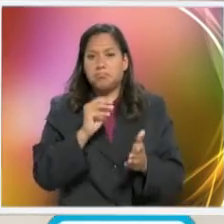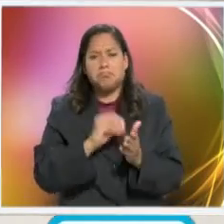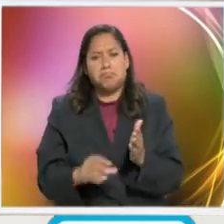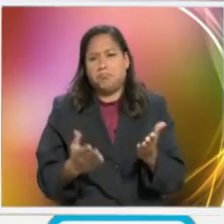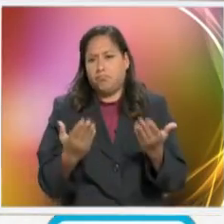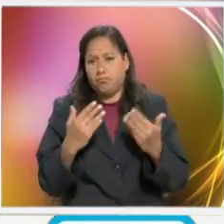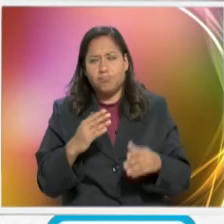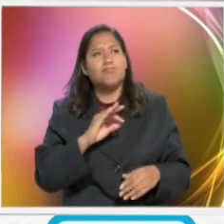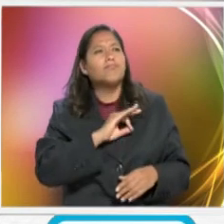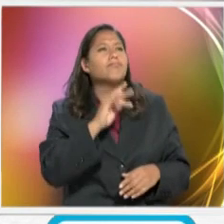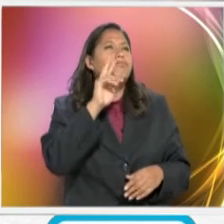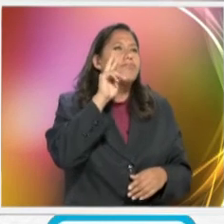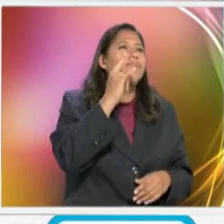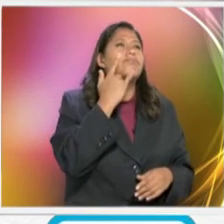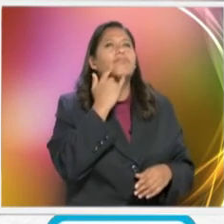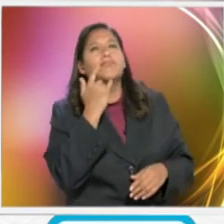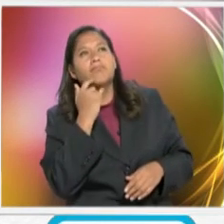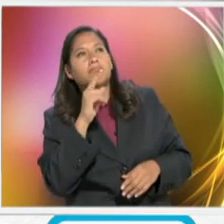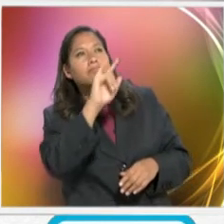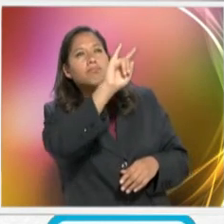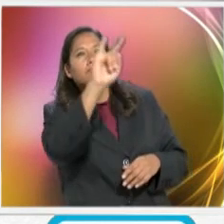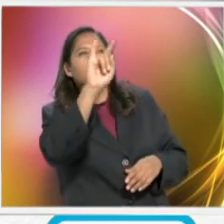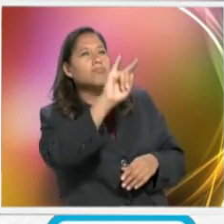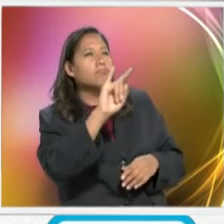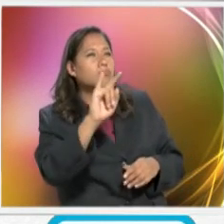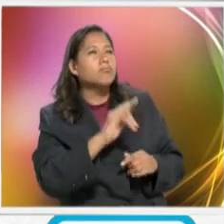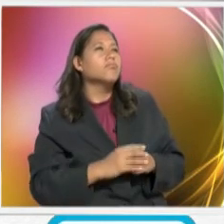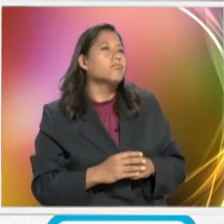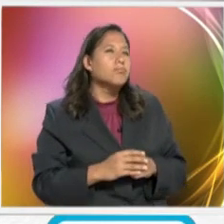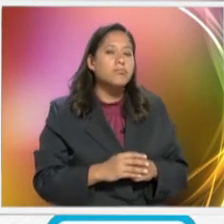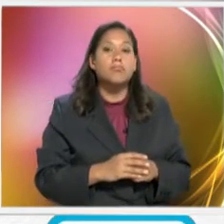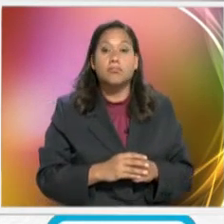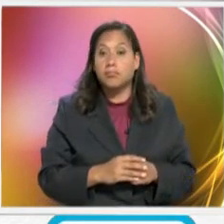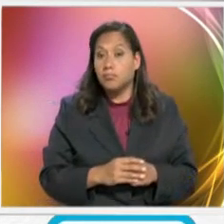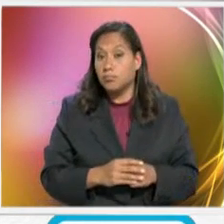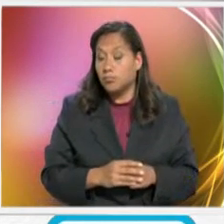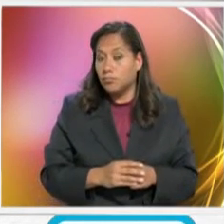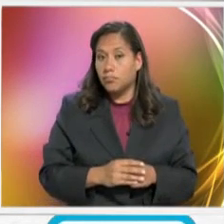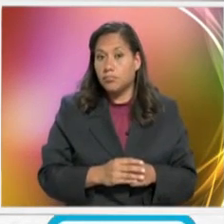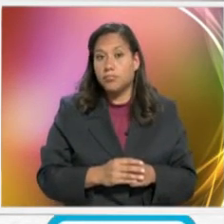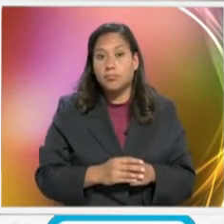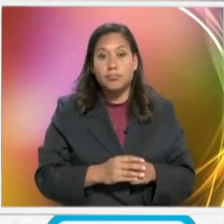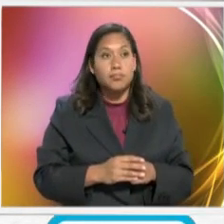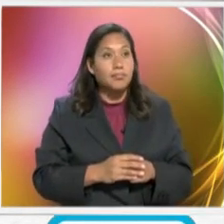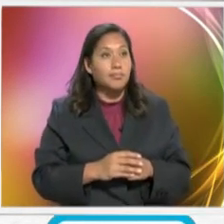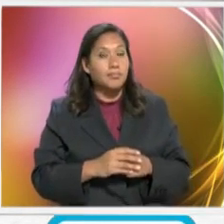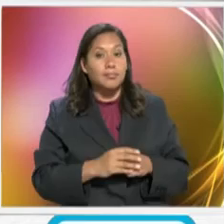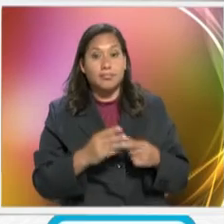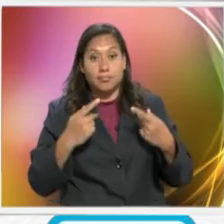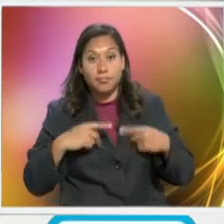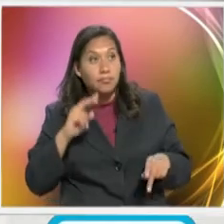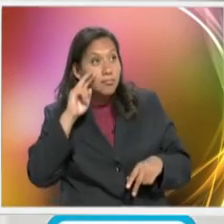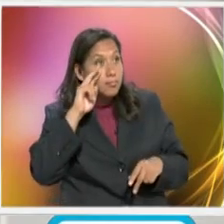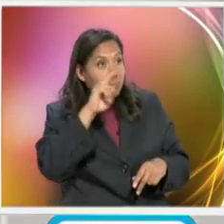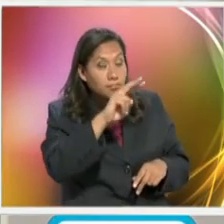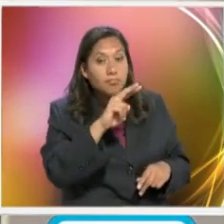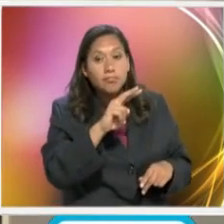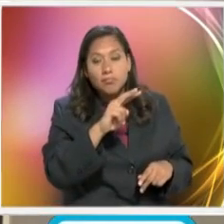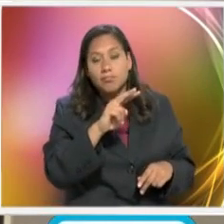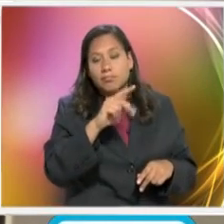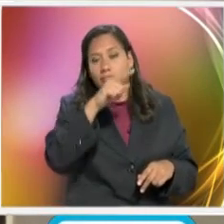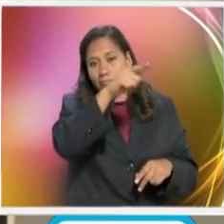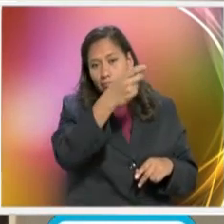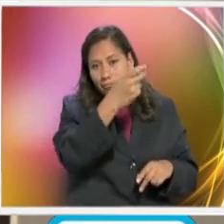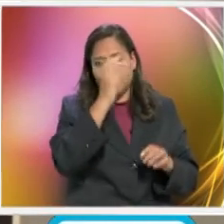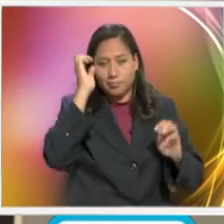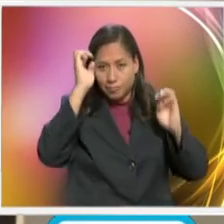disfrutar de estas grandes obras que pues por lo general no están pues muy a la vista, ¿no? Sí. De la gente en esta